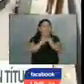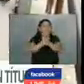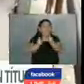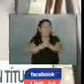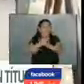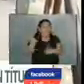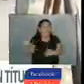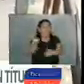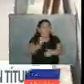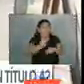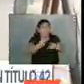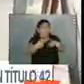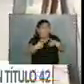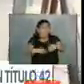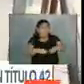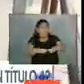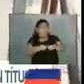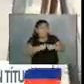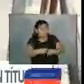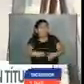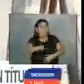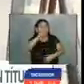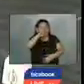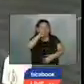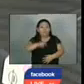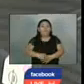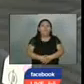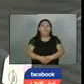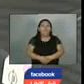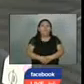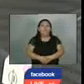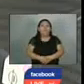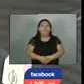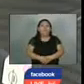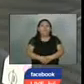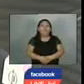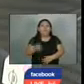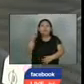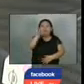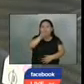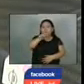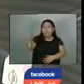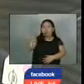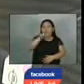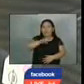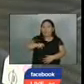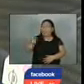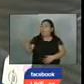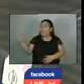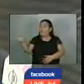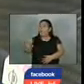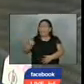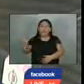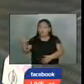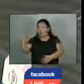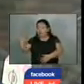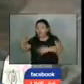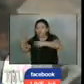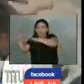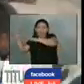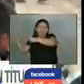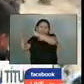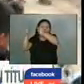para quienes infrinjan las leyes ahora son más severas. Donde está esta semana, estamos deportando gran cantidad de